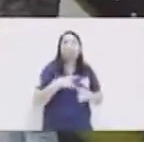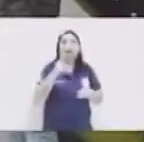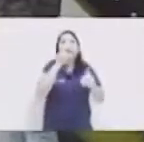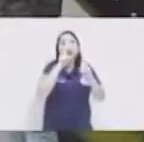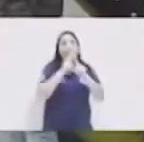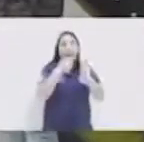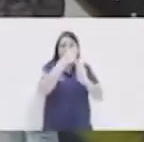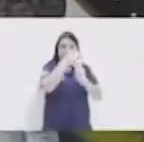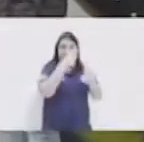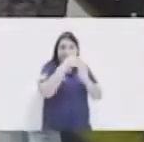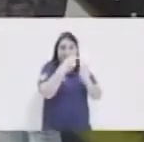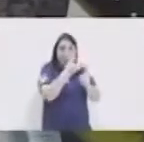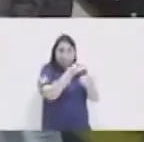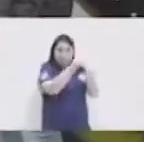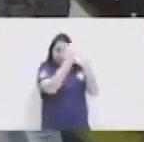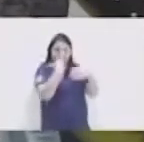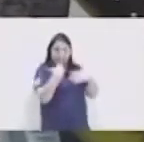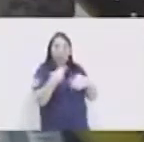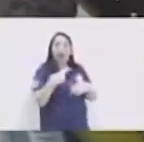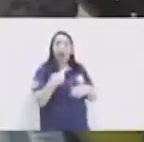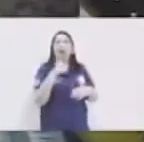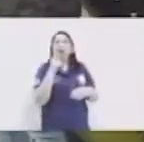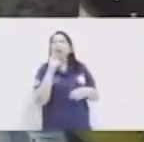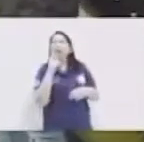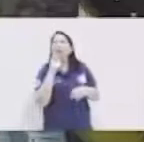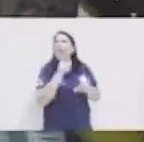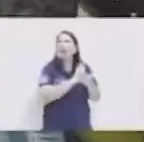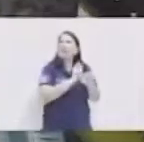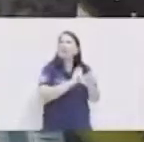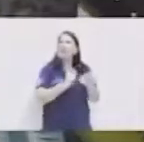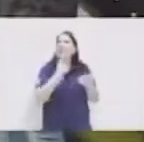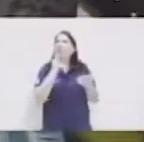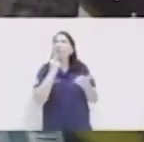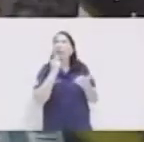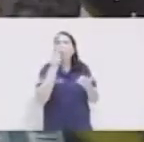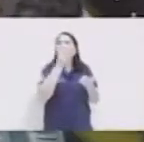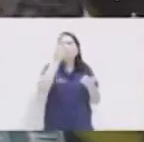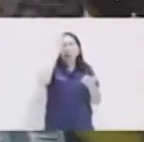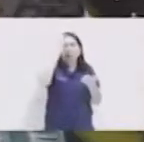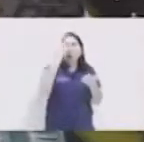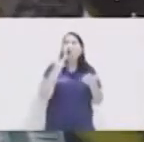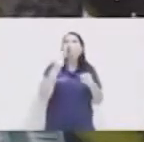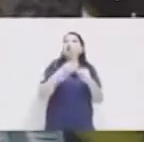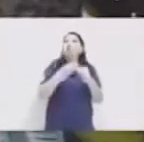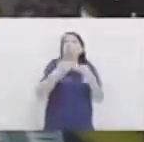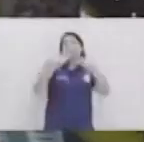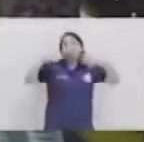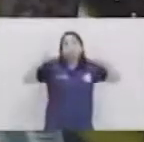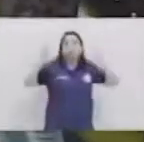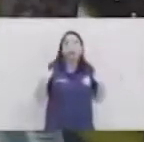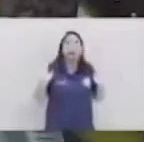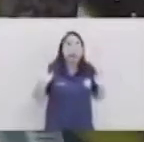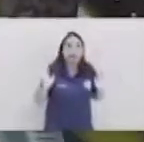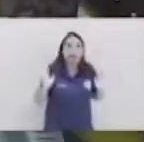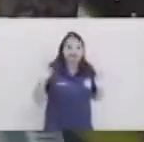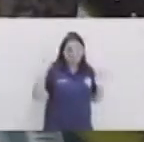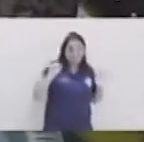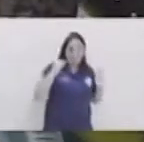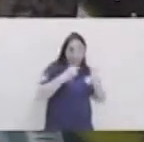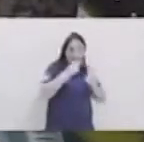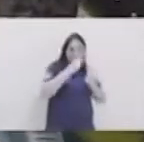es anónima, es decir, no se conoce un autor. ¿Por qué crees tú que sería que las 3 comparten ser